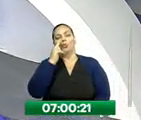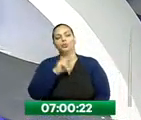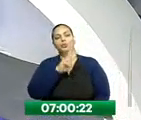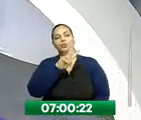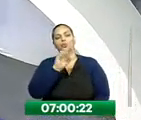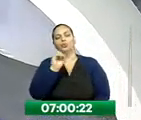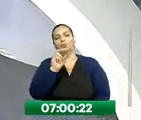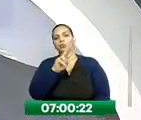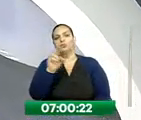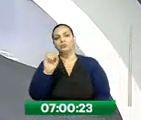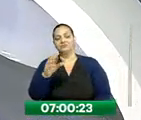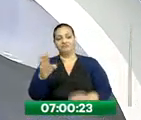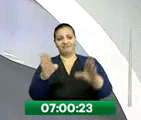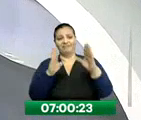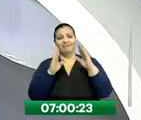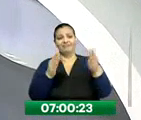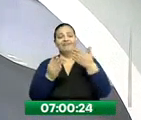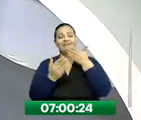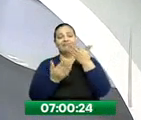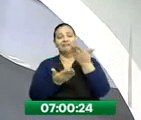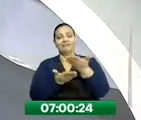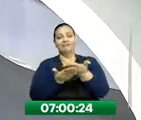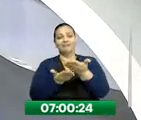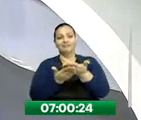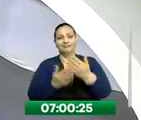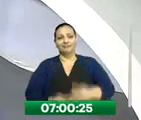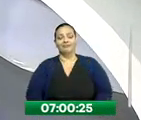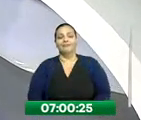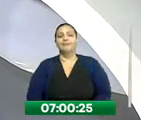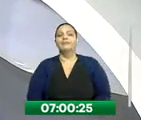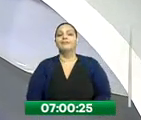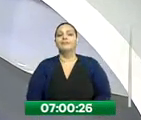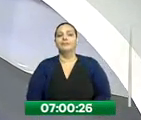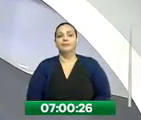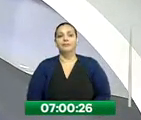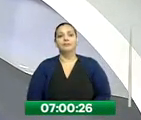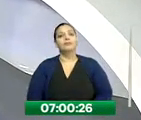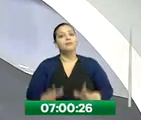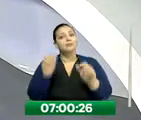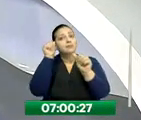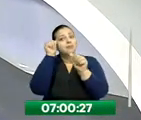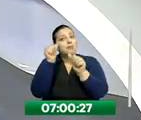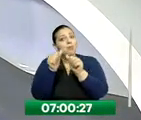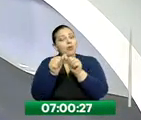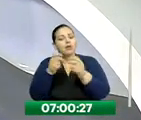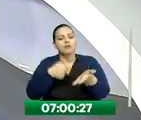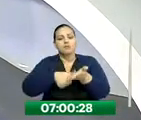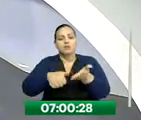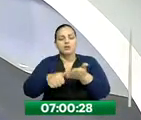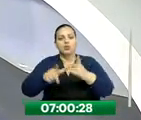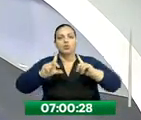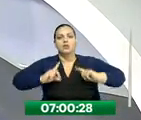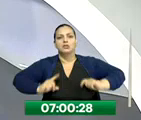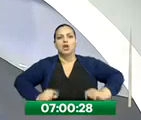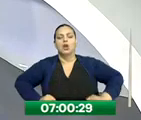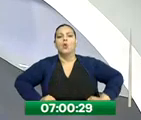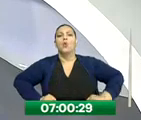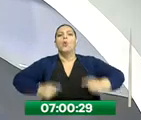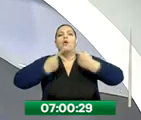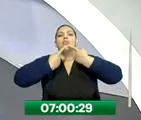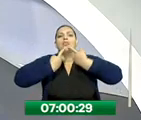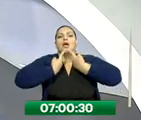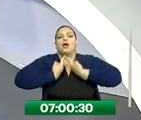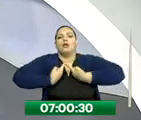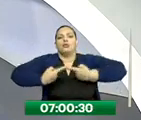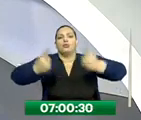seguir enganchados a nuestra sintonía. Recuerden un hecho importante, el Ministerio de Salud Pública del